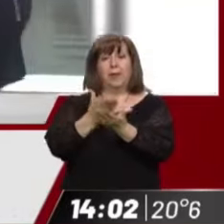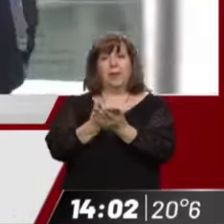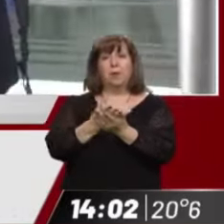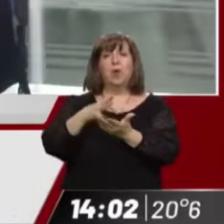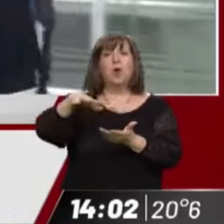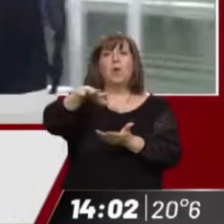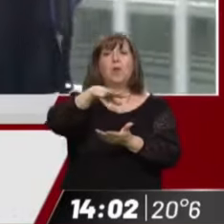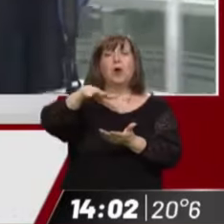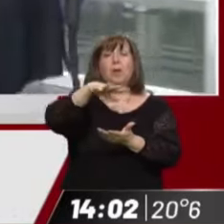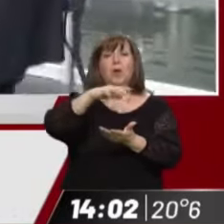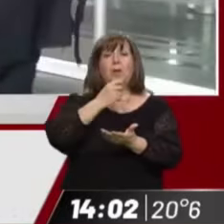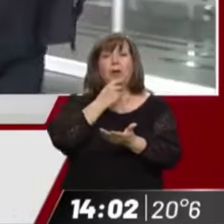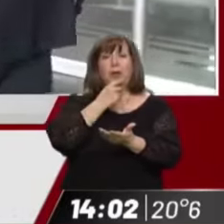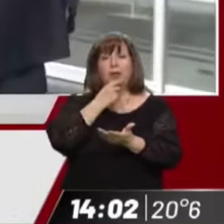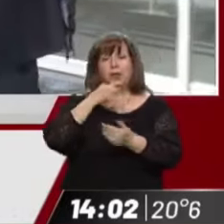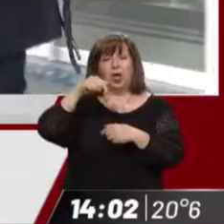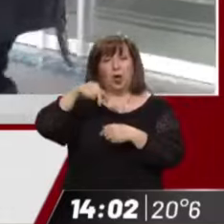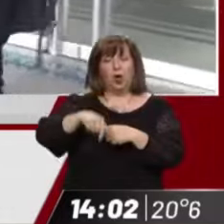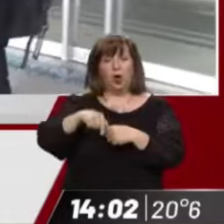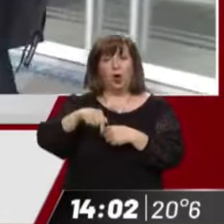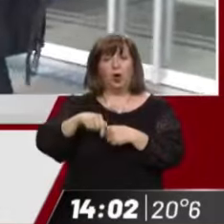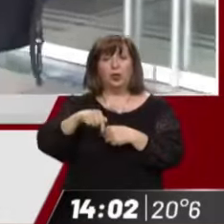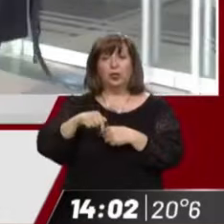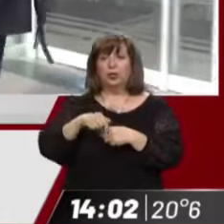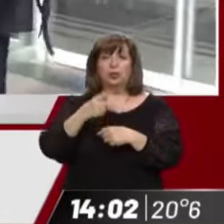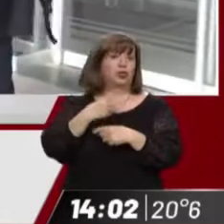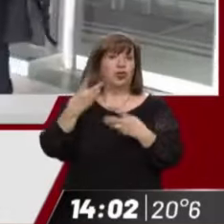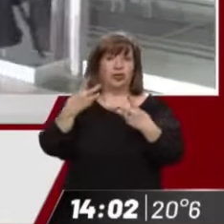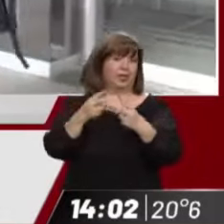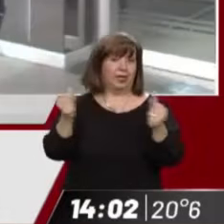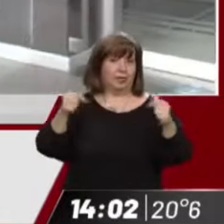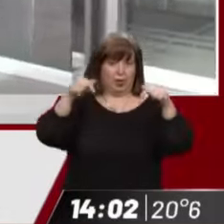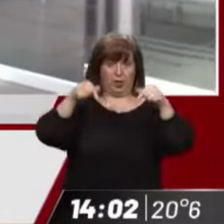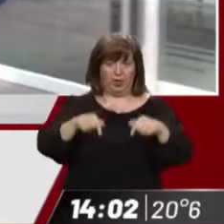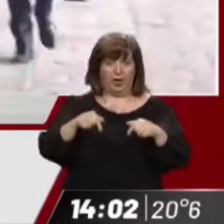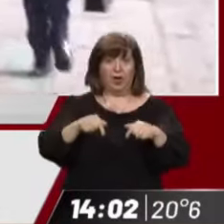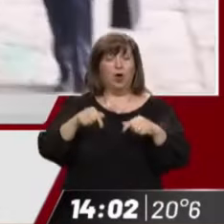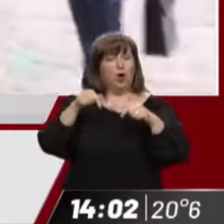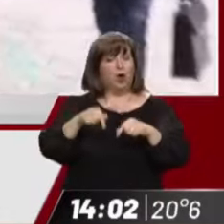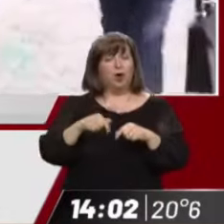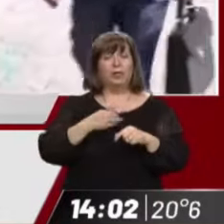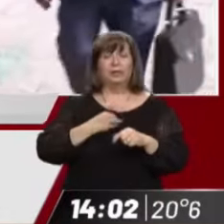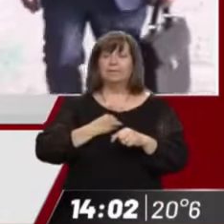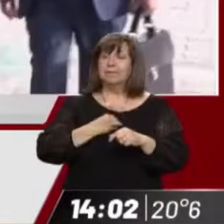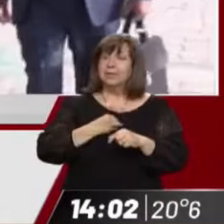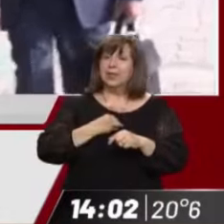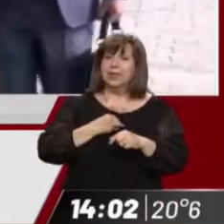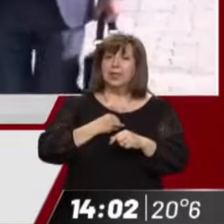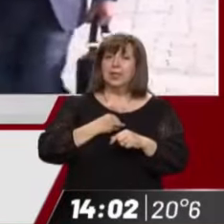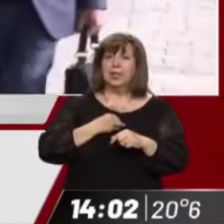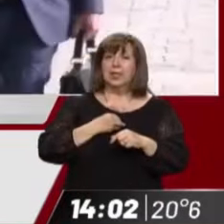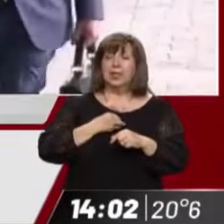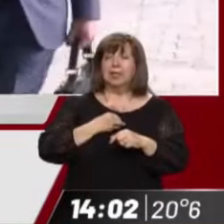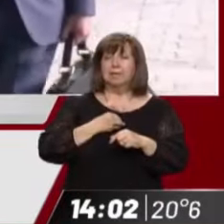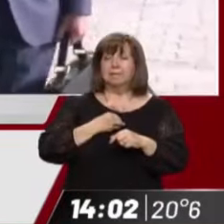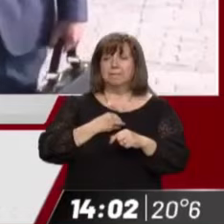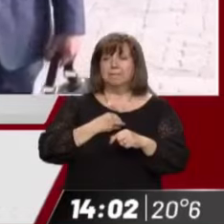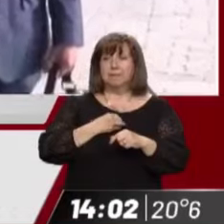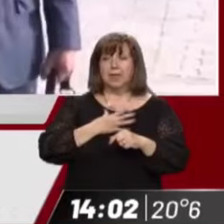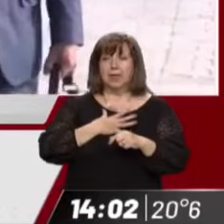Mendoza. Hoy no se terminó esto. Hoy lamentablemente tenemos